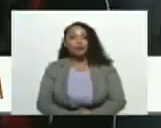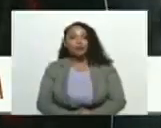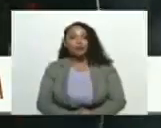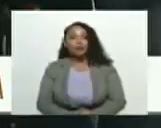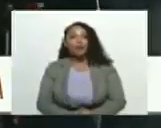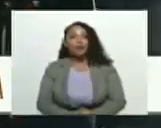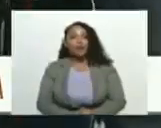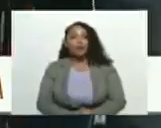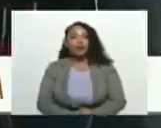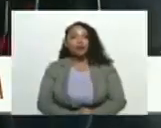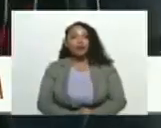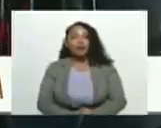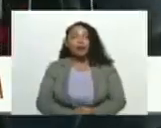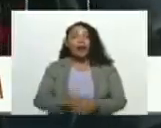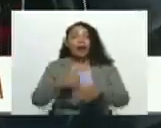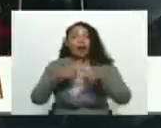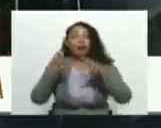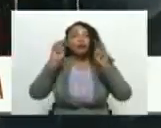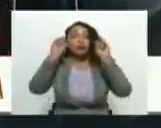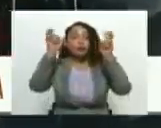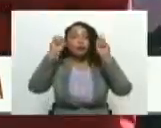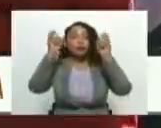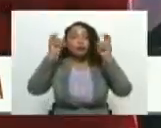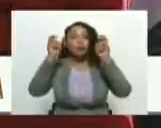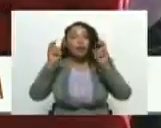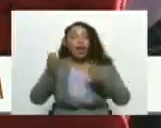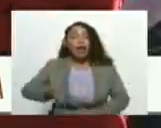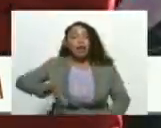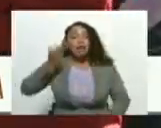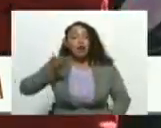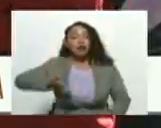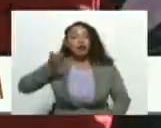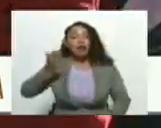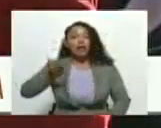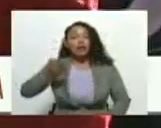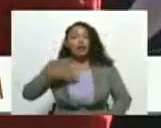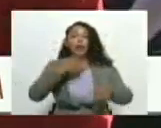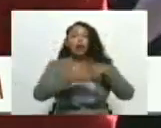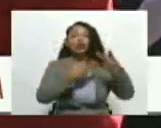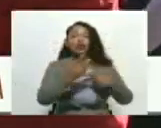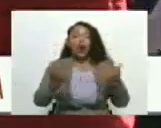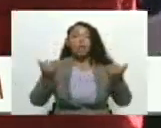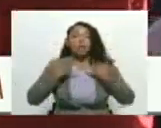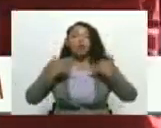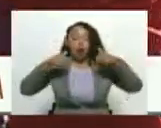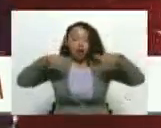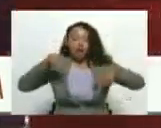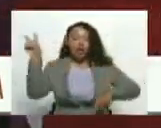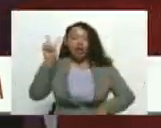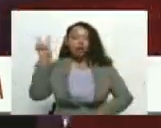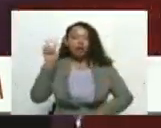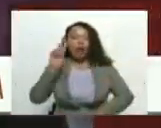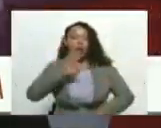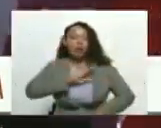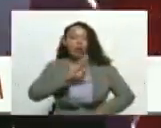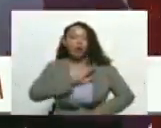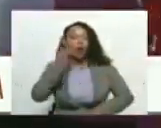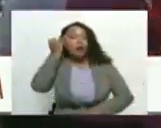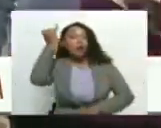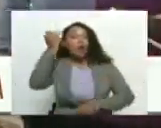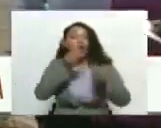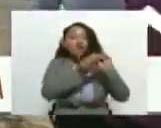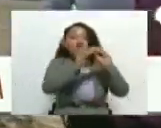sumar al sector privado a esta tarea tan importante que es la de producir partes y piezas de nuestro parque automotor y de